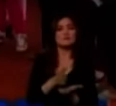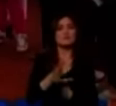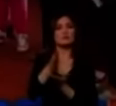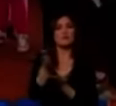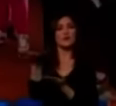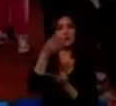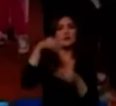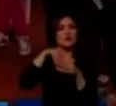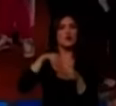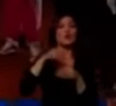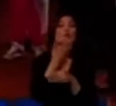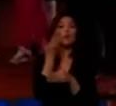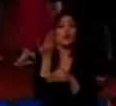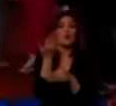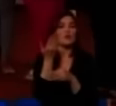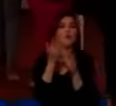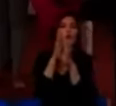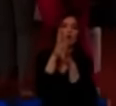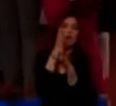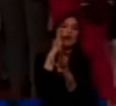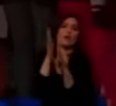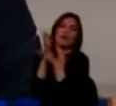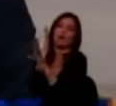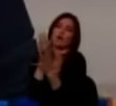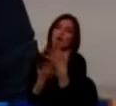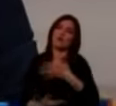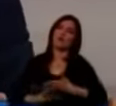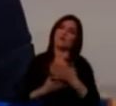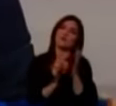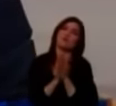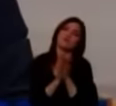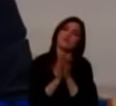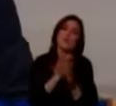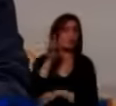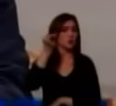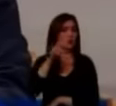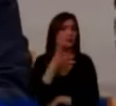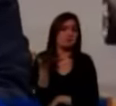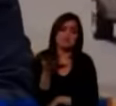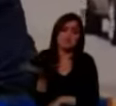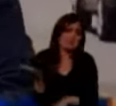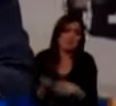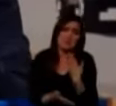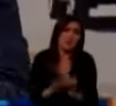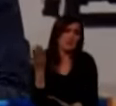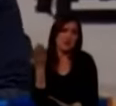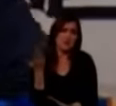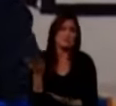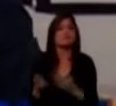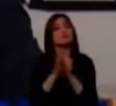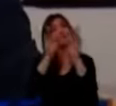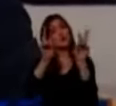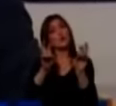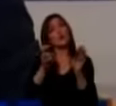este subsidio sería sin colas ni solicitud de los posibles beneficiarios, simplemente en referencia